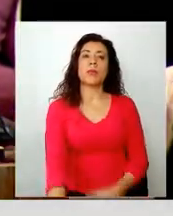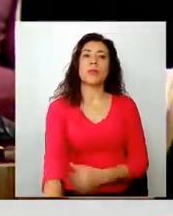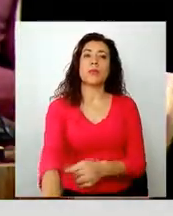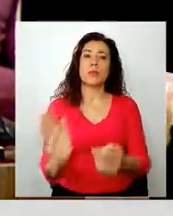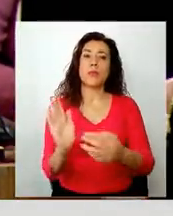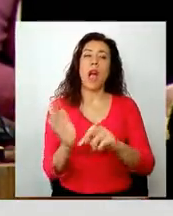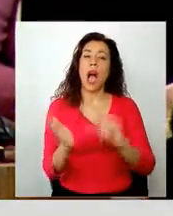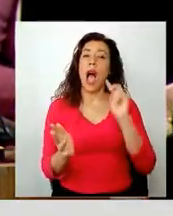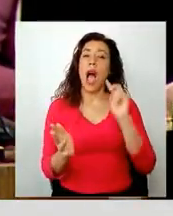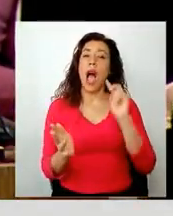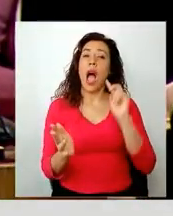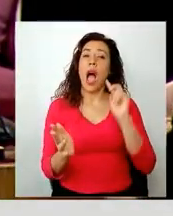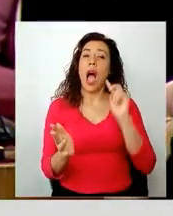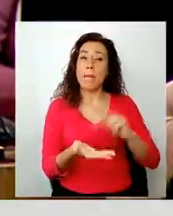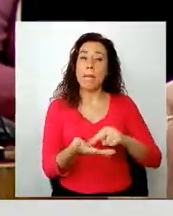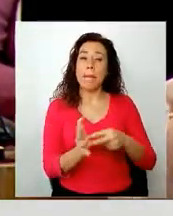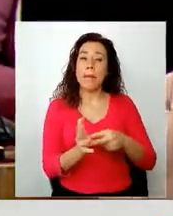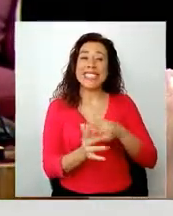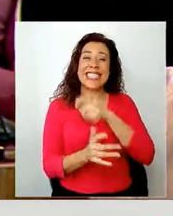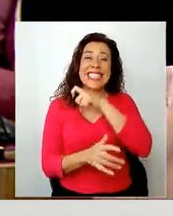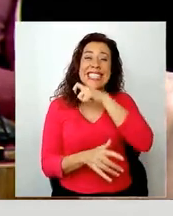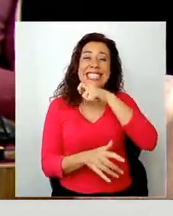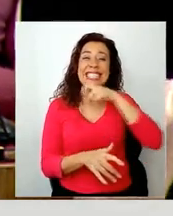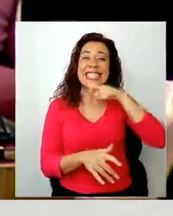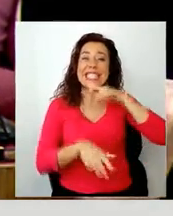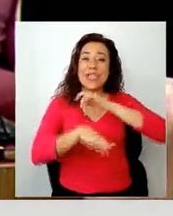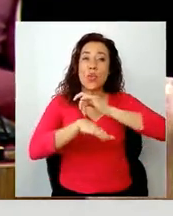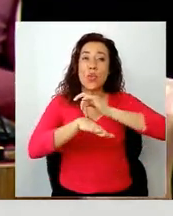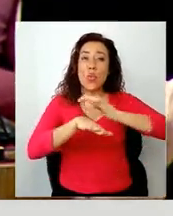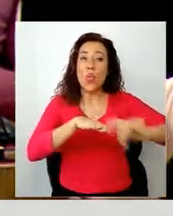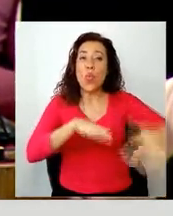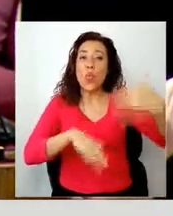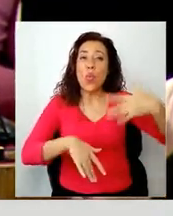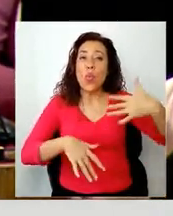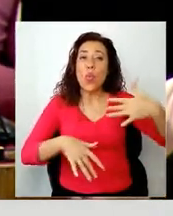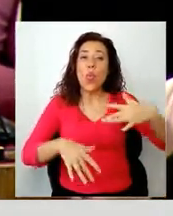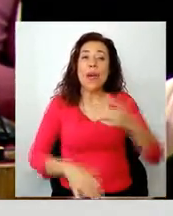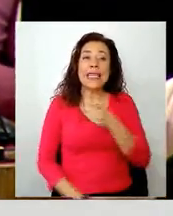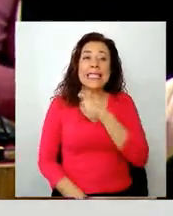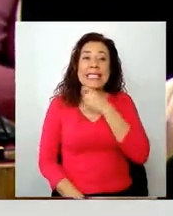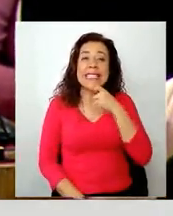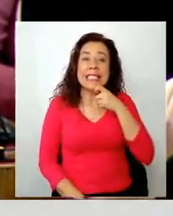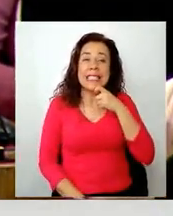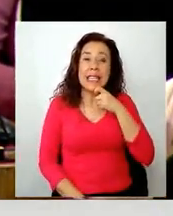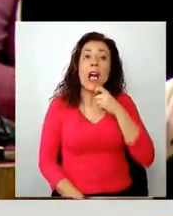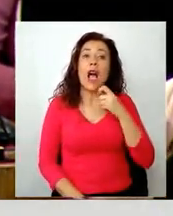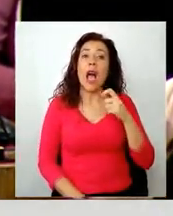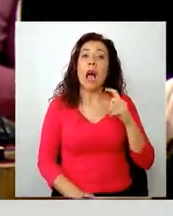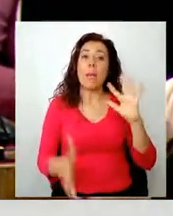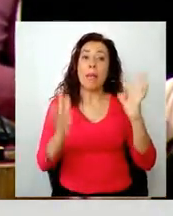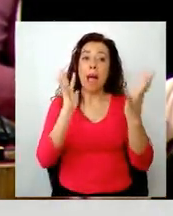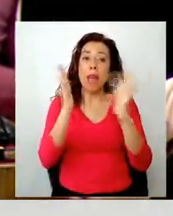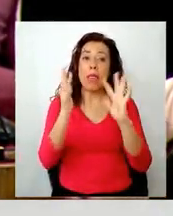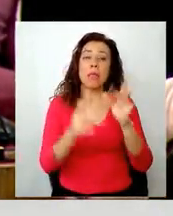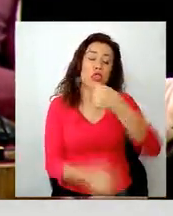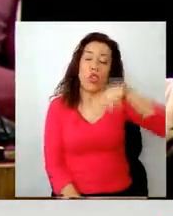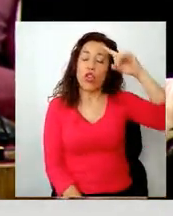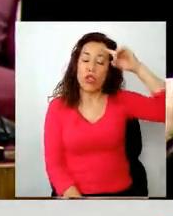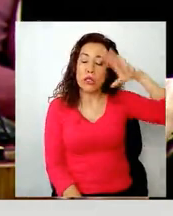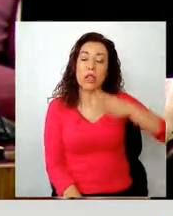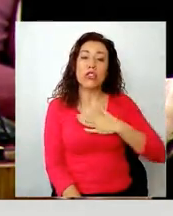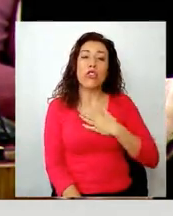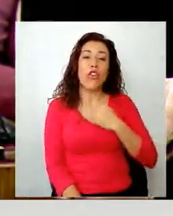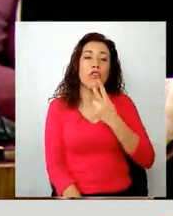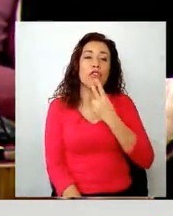sin precedentes una crisis hídrica medioambiental ya es de público conocimiento vivo y represento a uno de los distintos